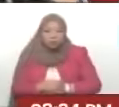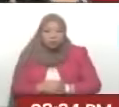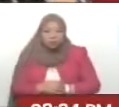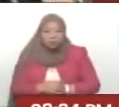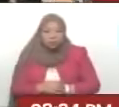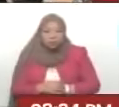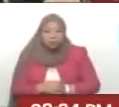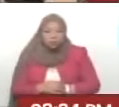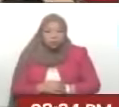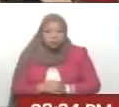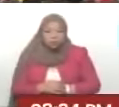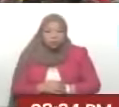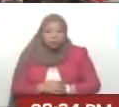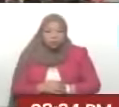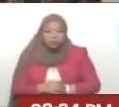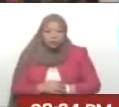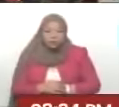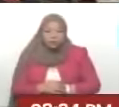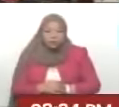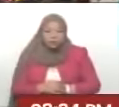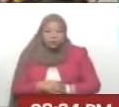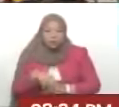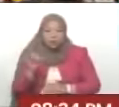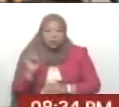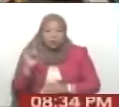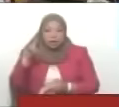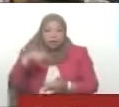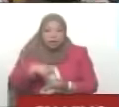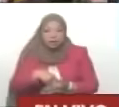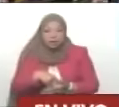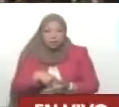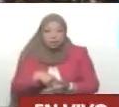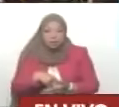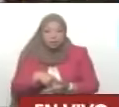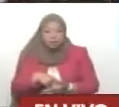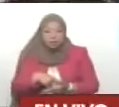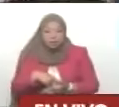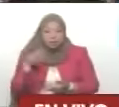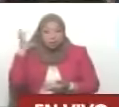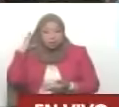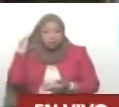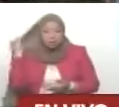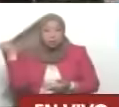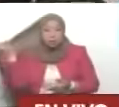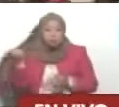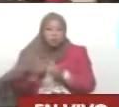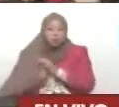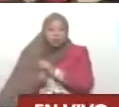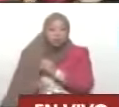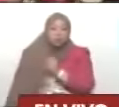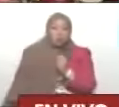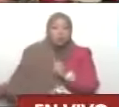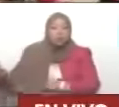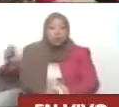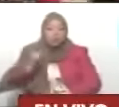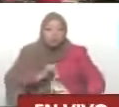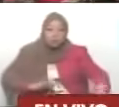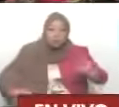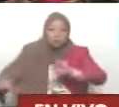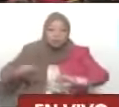¿ah? En Carora. Y son marchas locales, movilizaciones